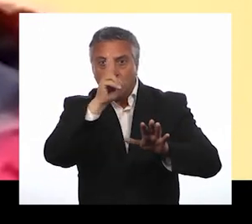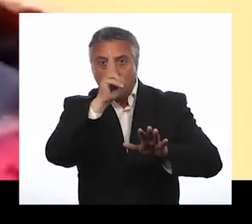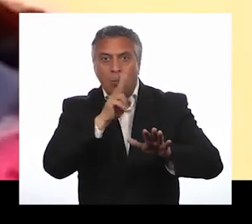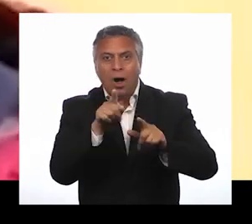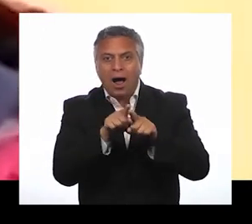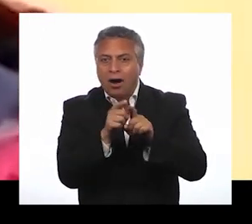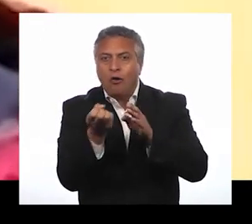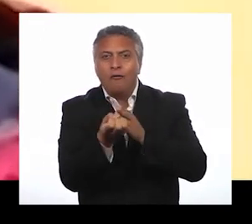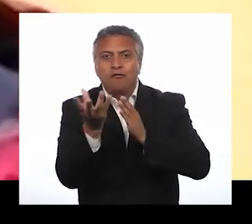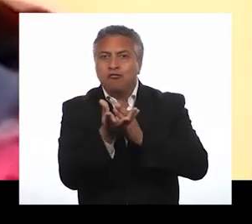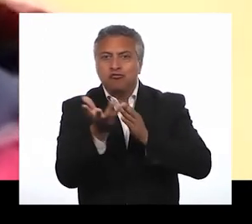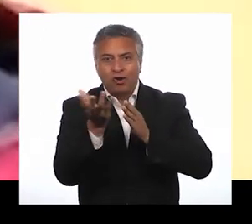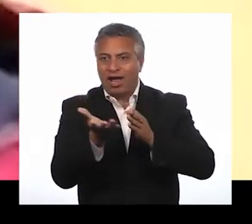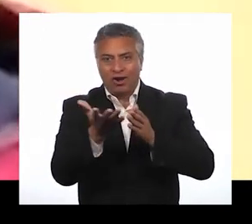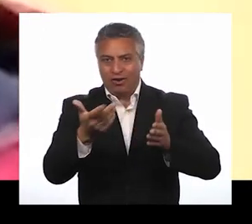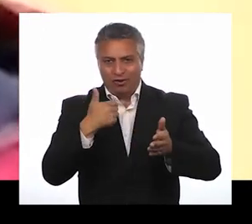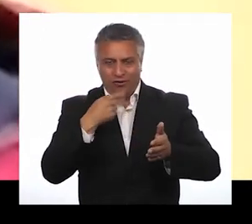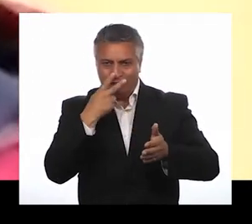Como un tipo fuego,